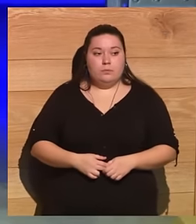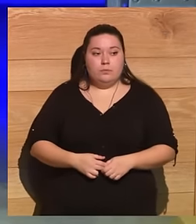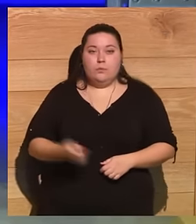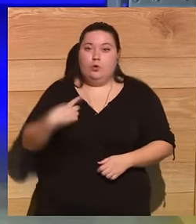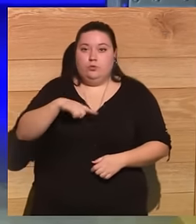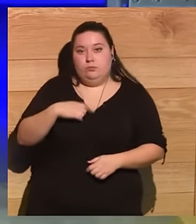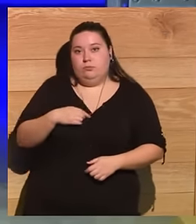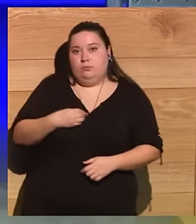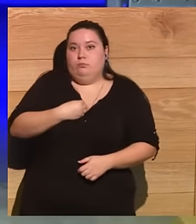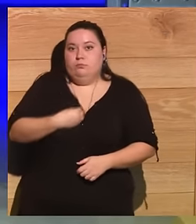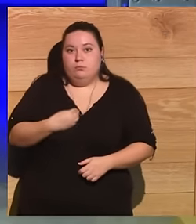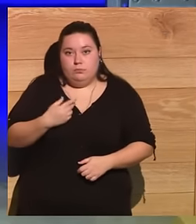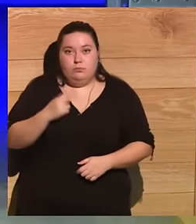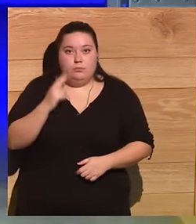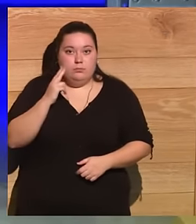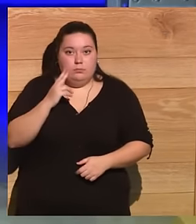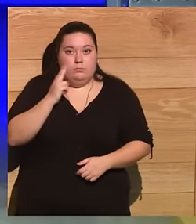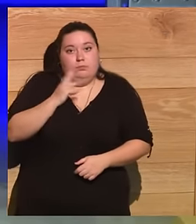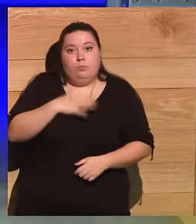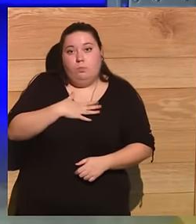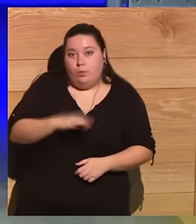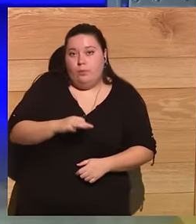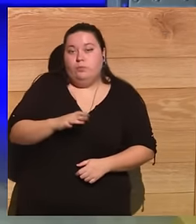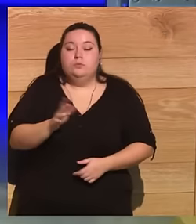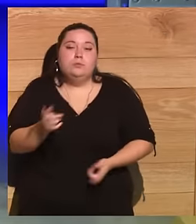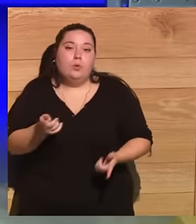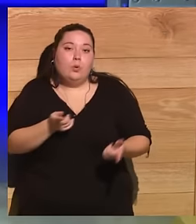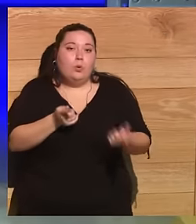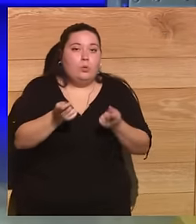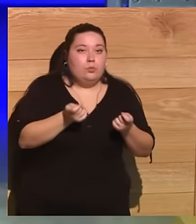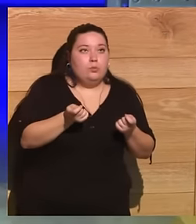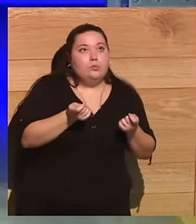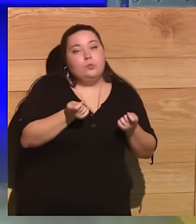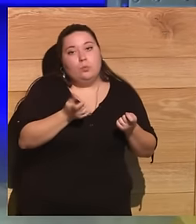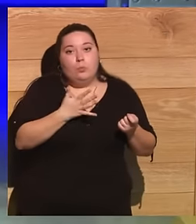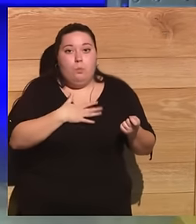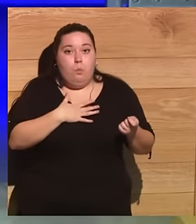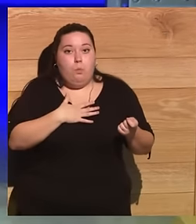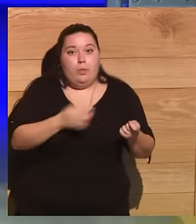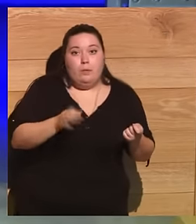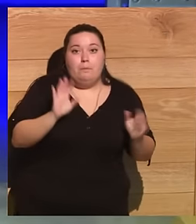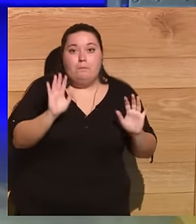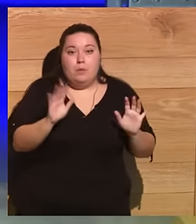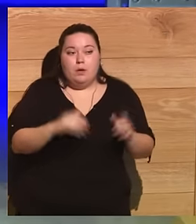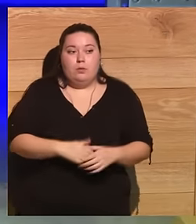podemos asustarnos. Esto debería controlarse, debería estar bajo control, pero diría que